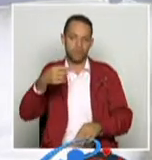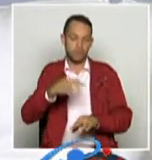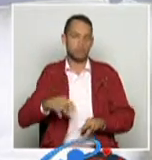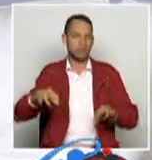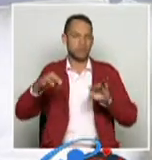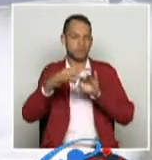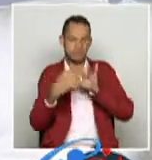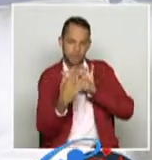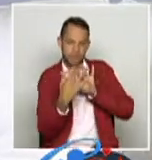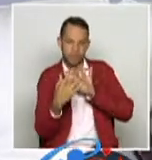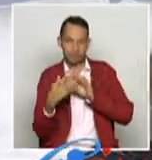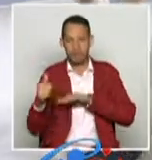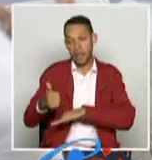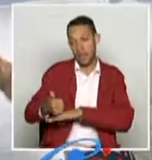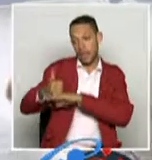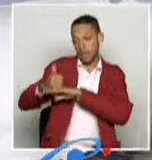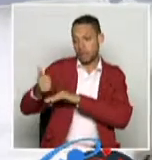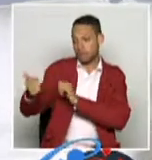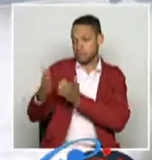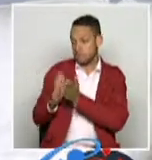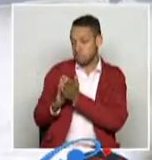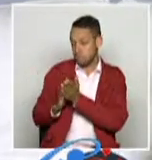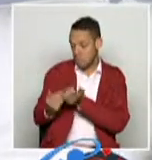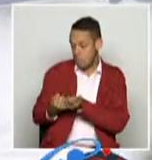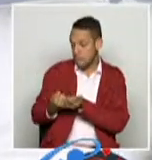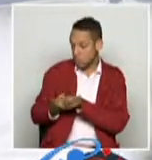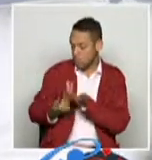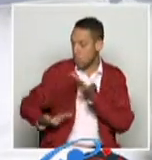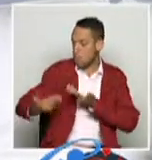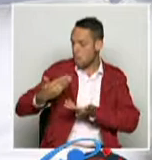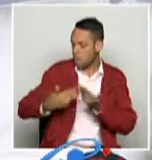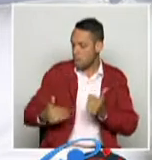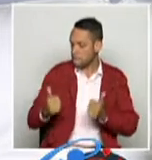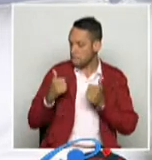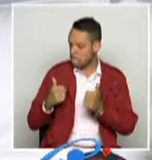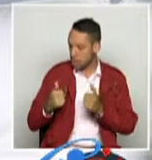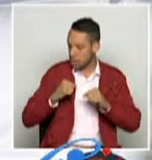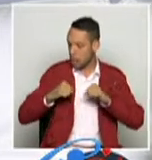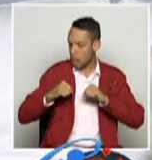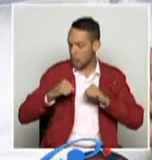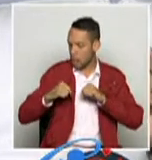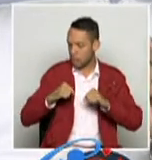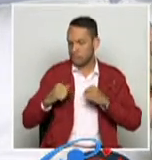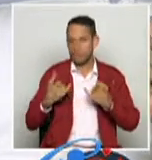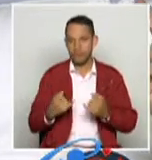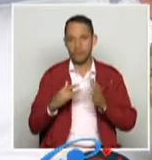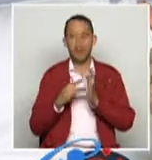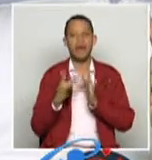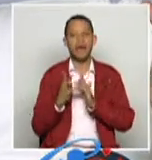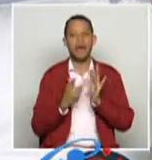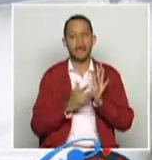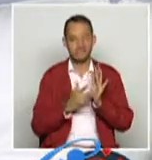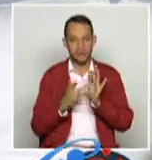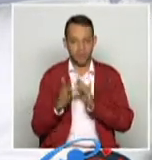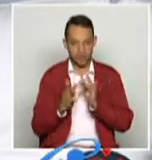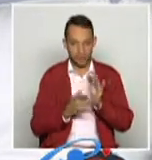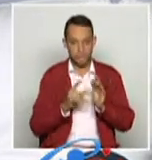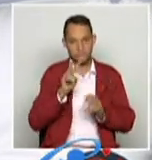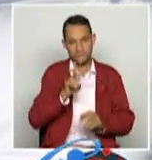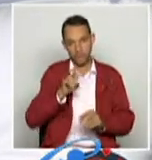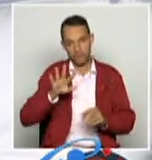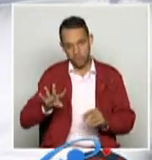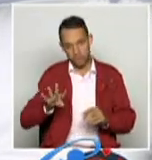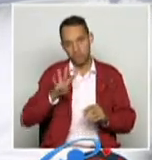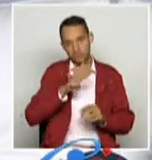este gran programa con un equipo interdisciplinario donde se va a llevar a cabo en abril 24 y 25